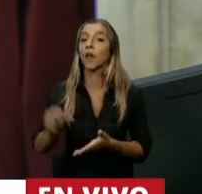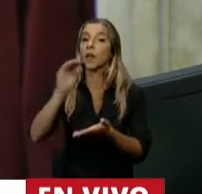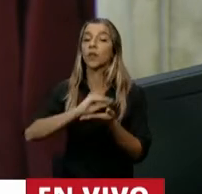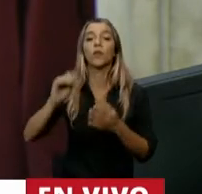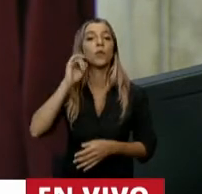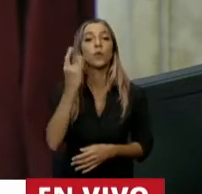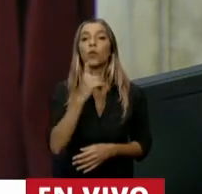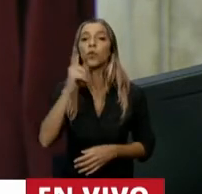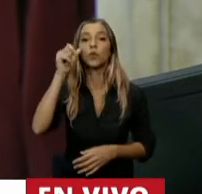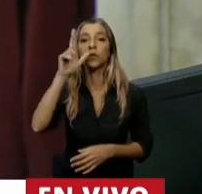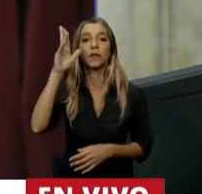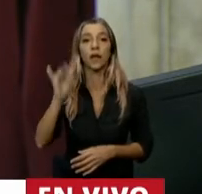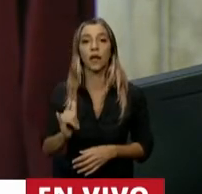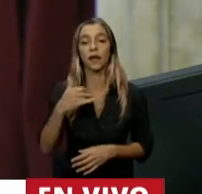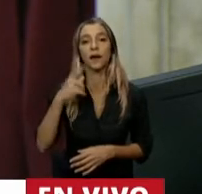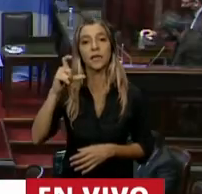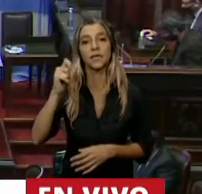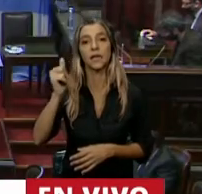Diputado Gutiérrez Carlos.